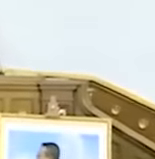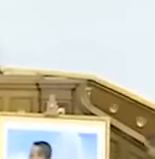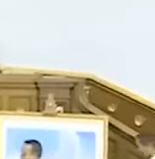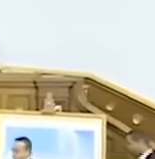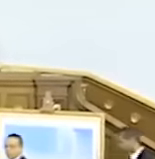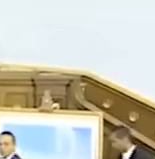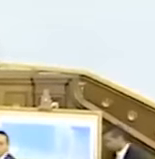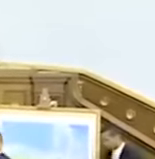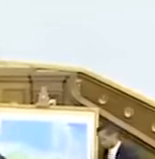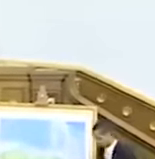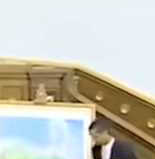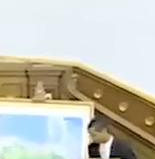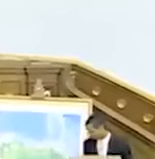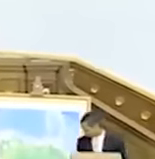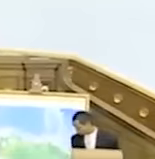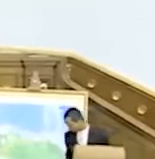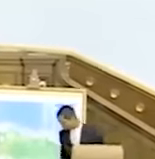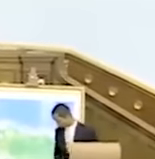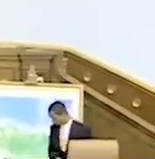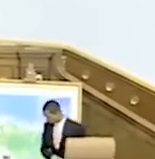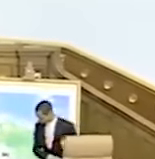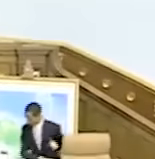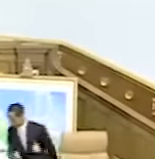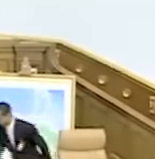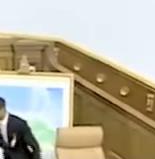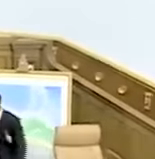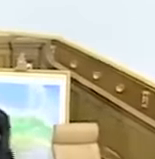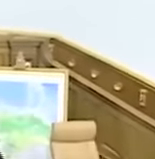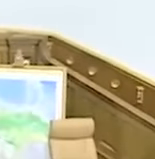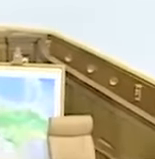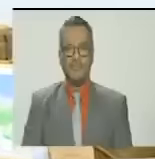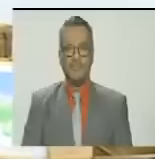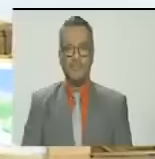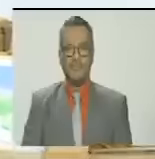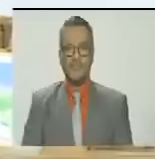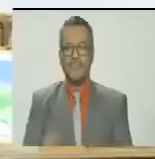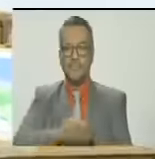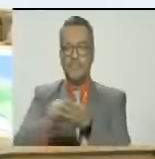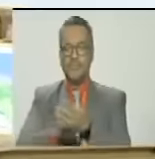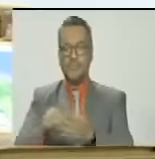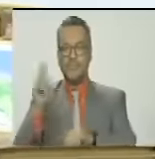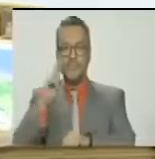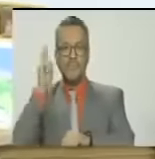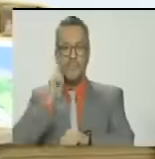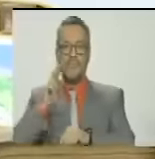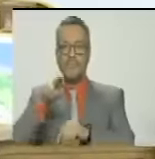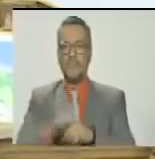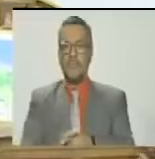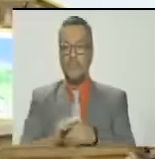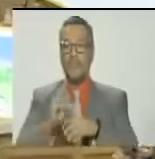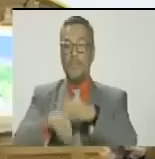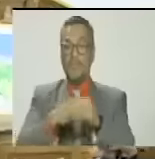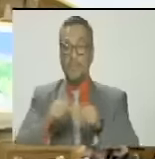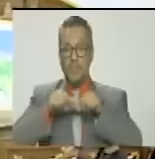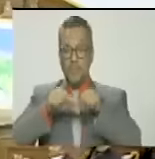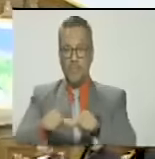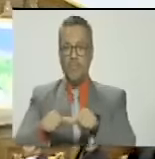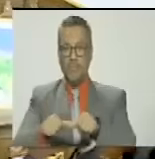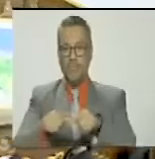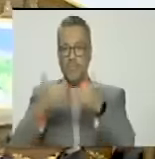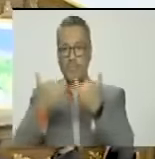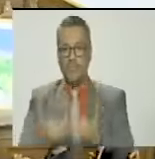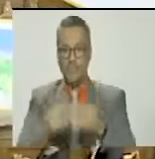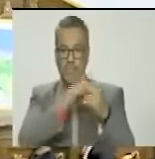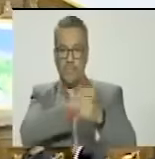Tal y como lo reza el artículo 194 de la Constitución de la República Bolivariana de Venezuela, donde fue ratificada la